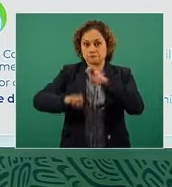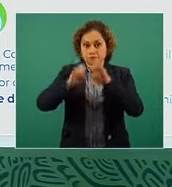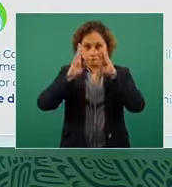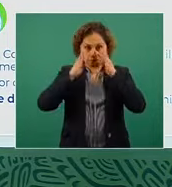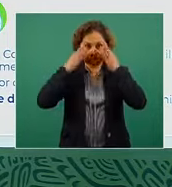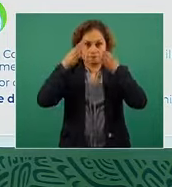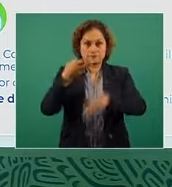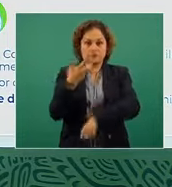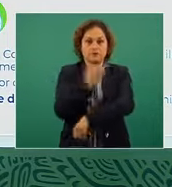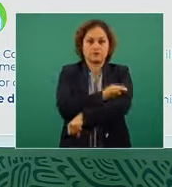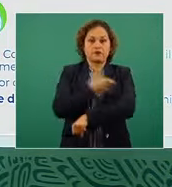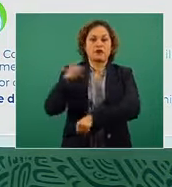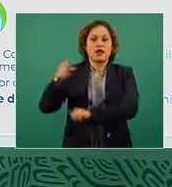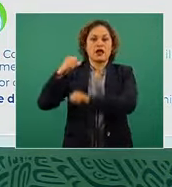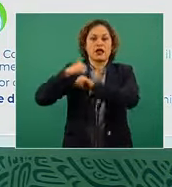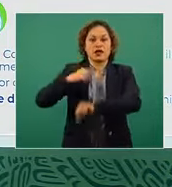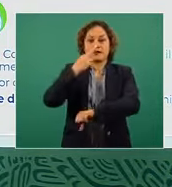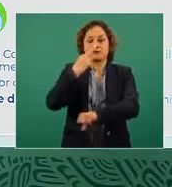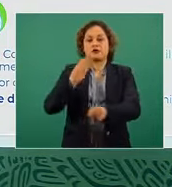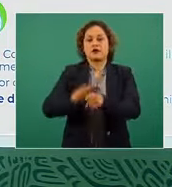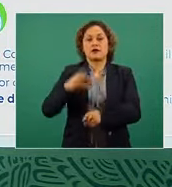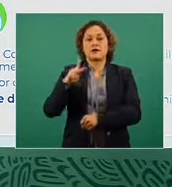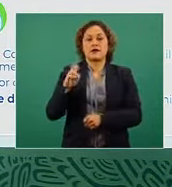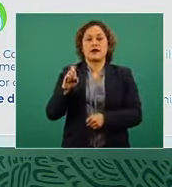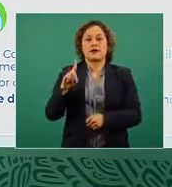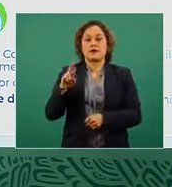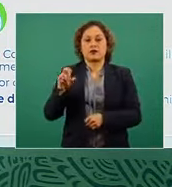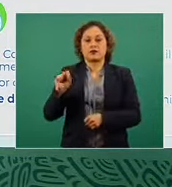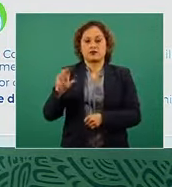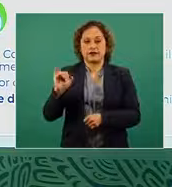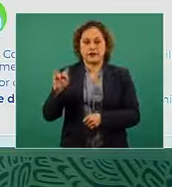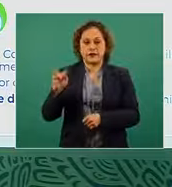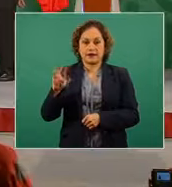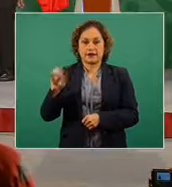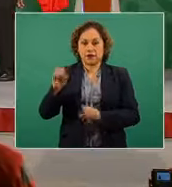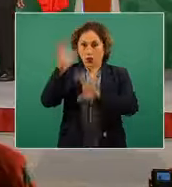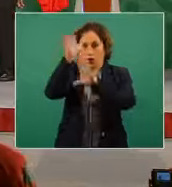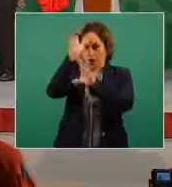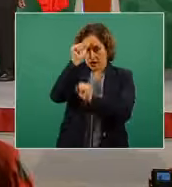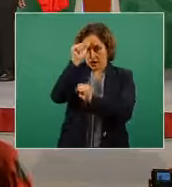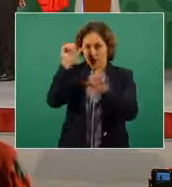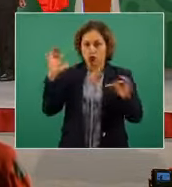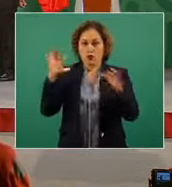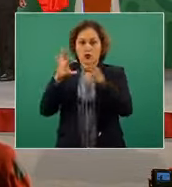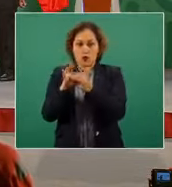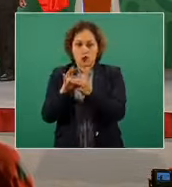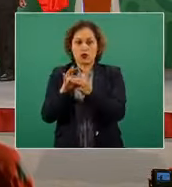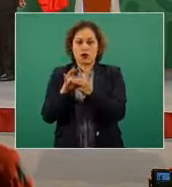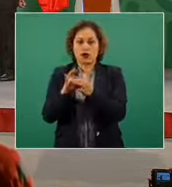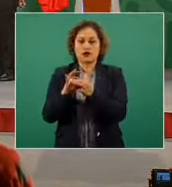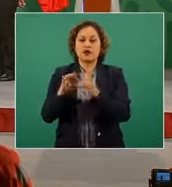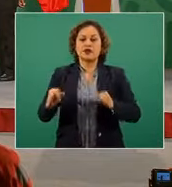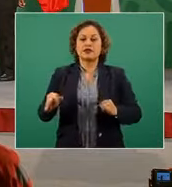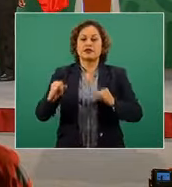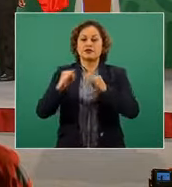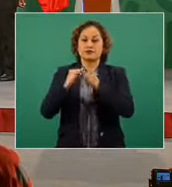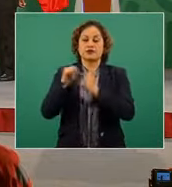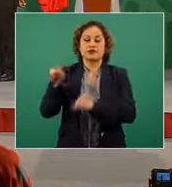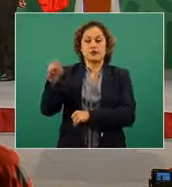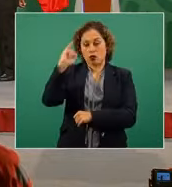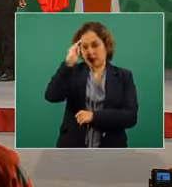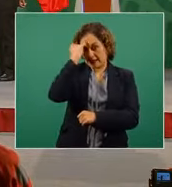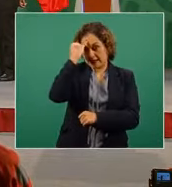Pedro Centeno, alcanzó un nuevo acuerdo con el Serum Institute de la India,